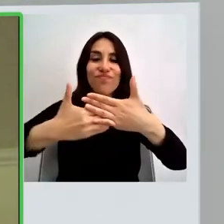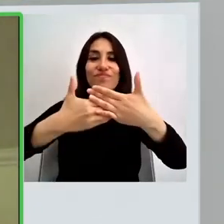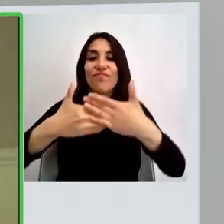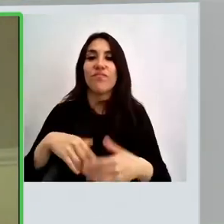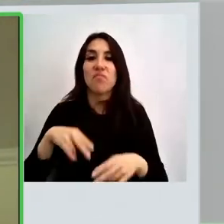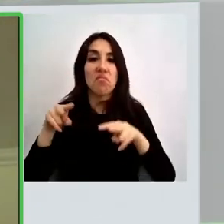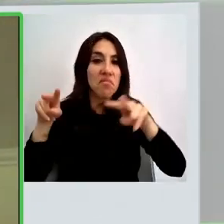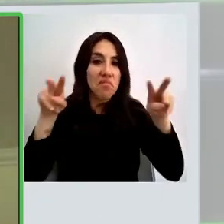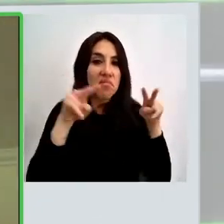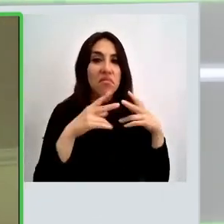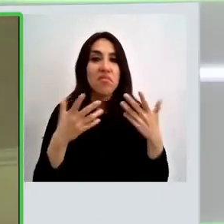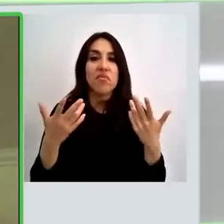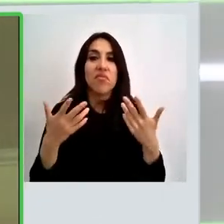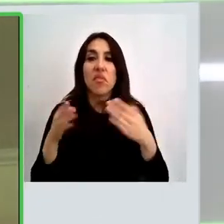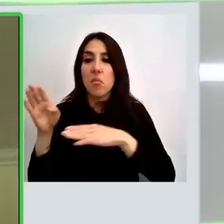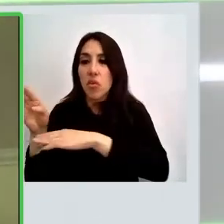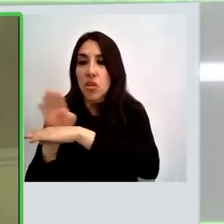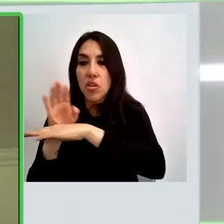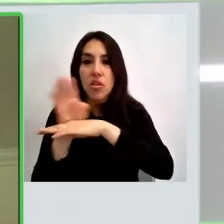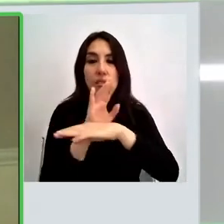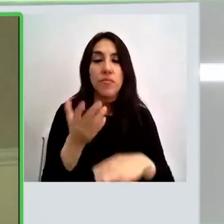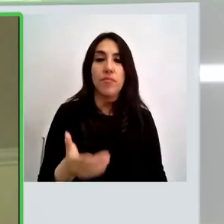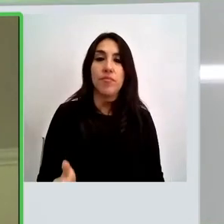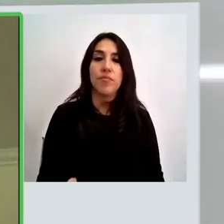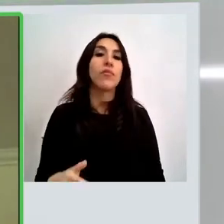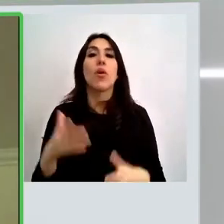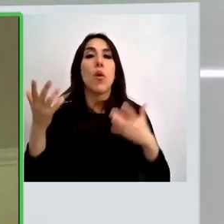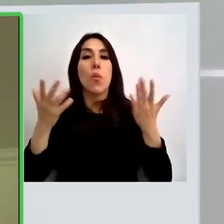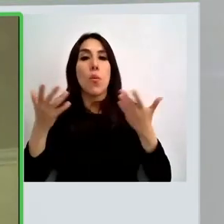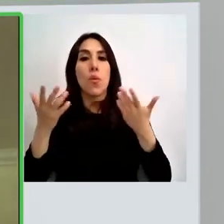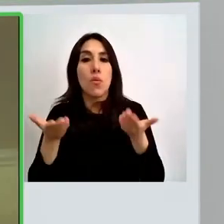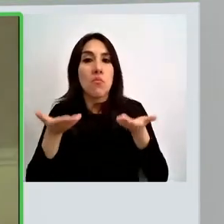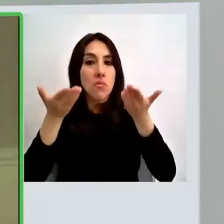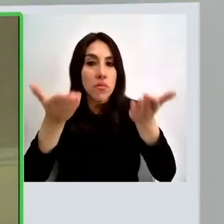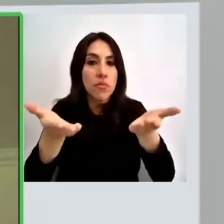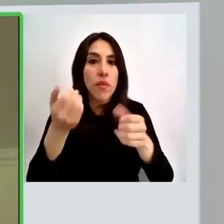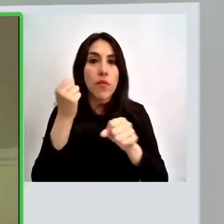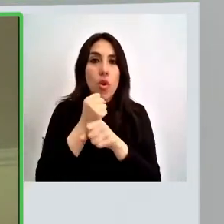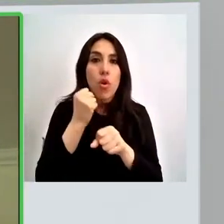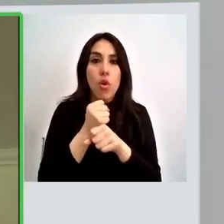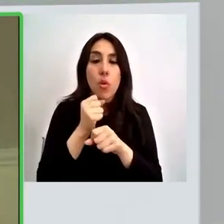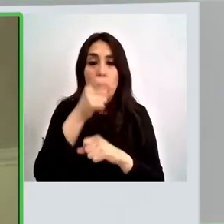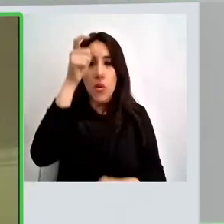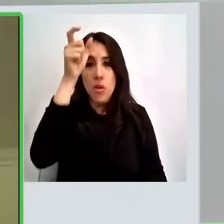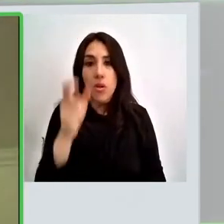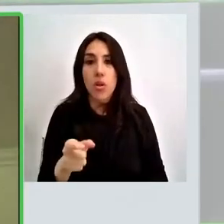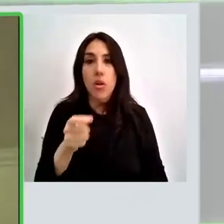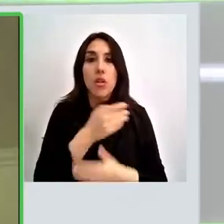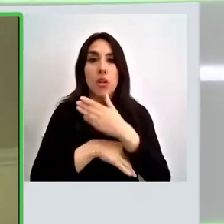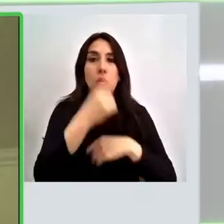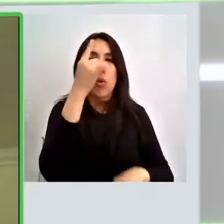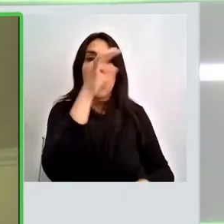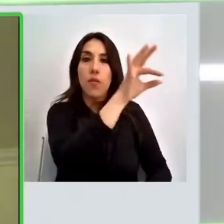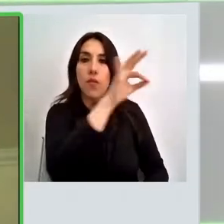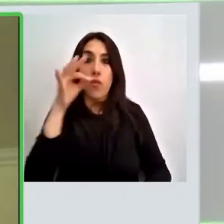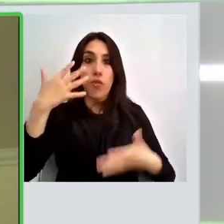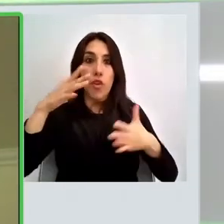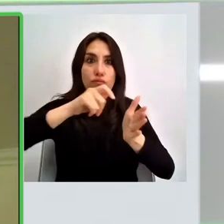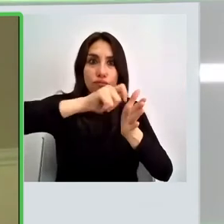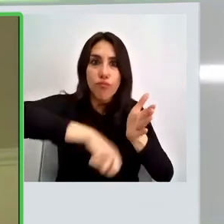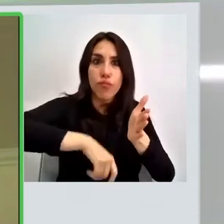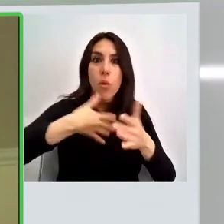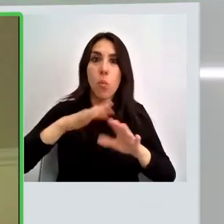qué me dieron trabajo una personas con discapacidad y mejoraron sus prácticas y